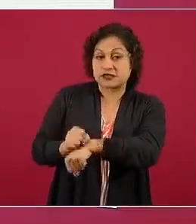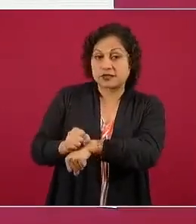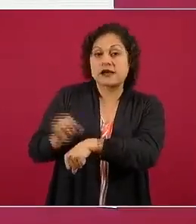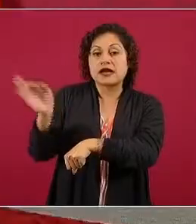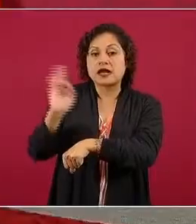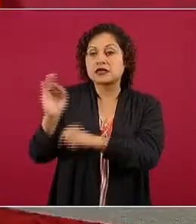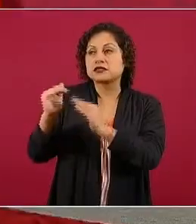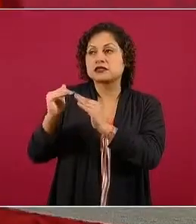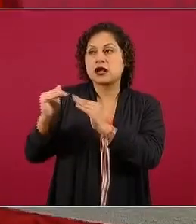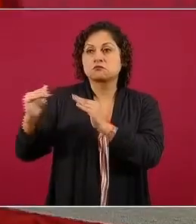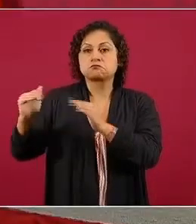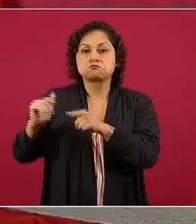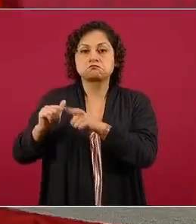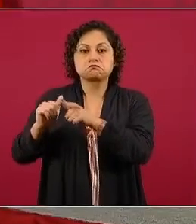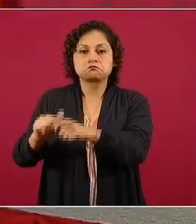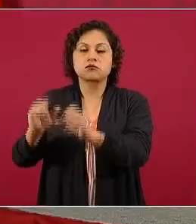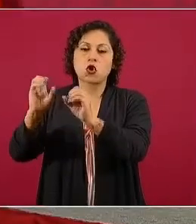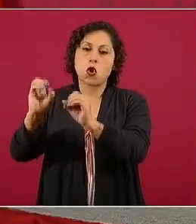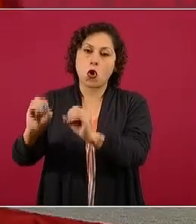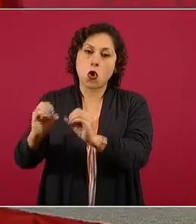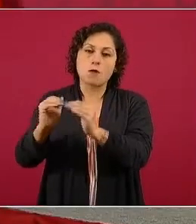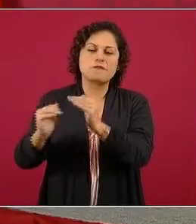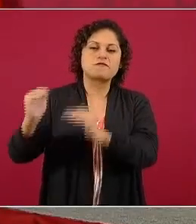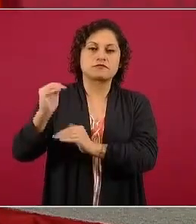pequeño incremento. La siguiente, por favor.